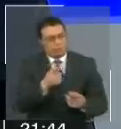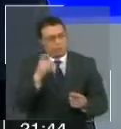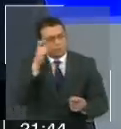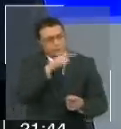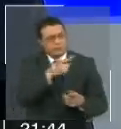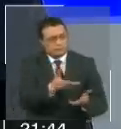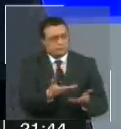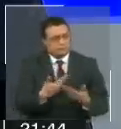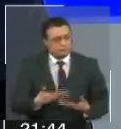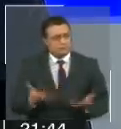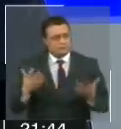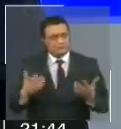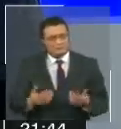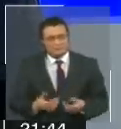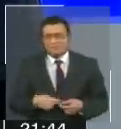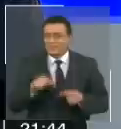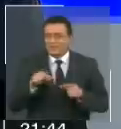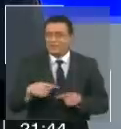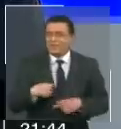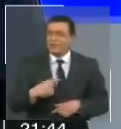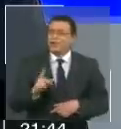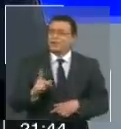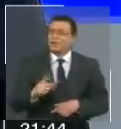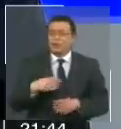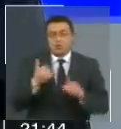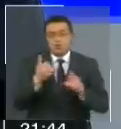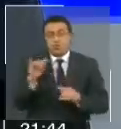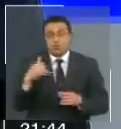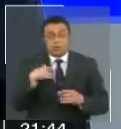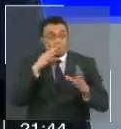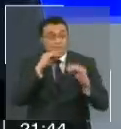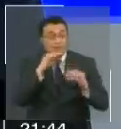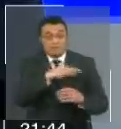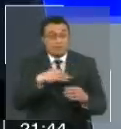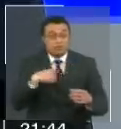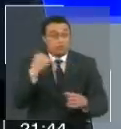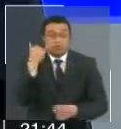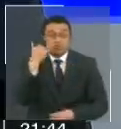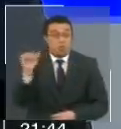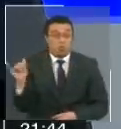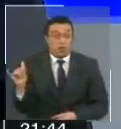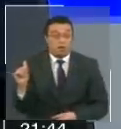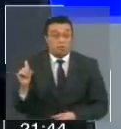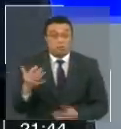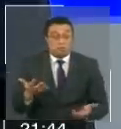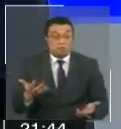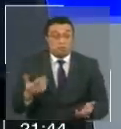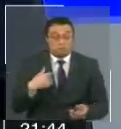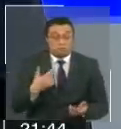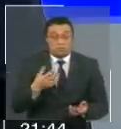ustedes. A mí no me consta, yo no he hablado nunca con el ministro del Interior, ¿no? Yo lo quiero decir así,